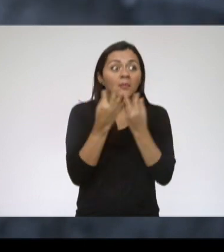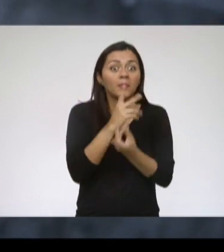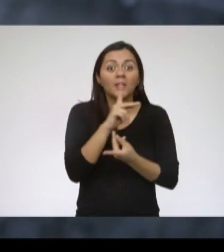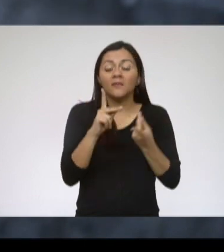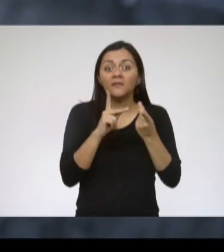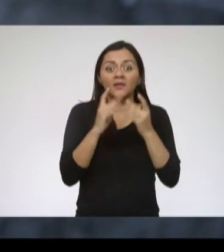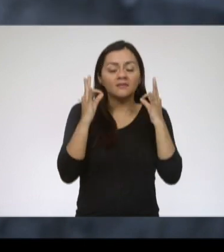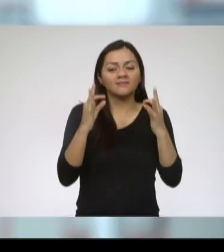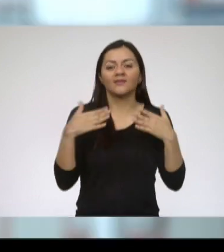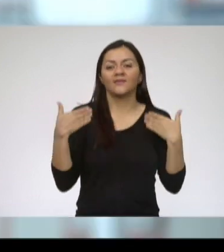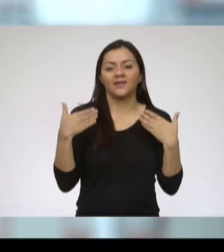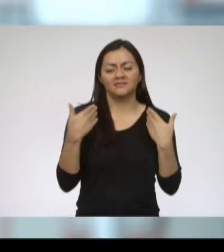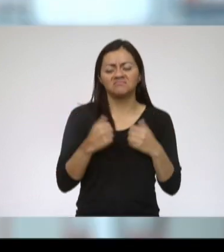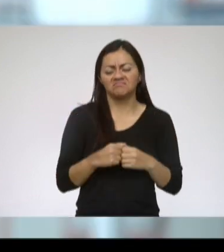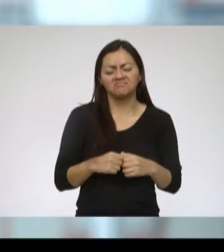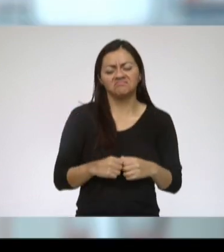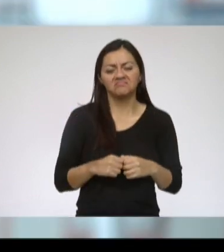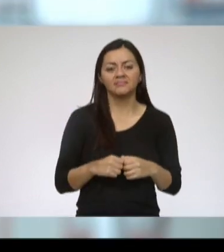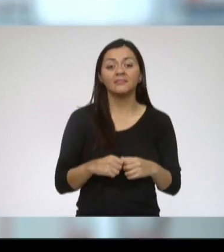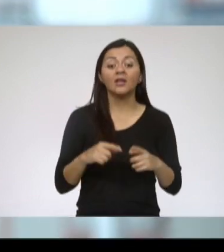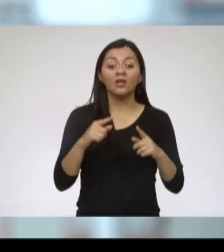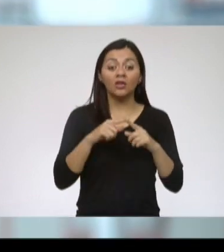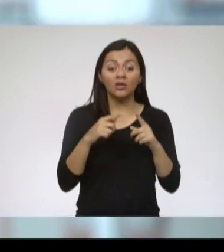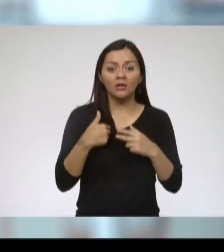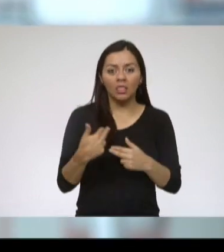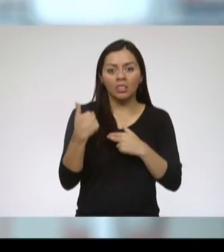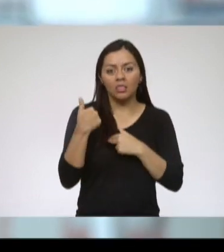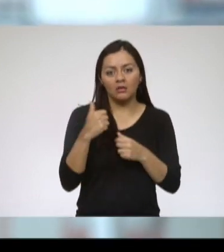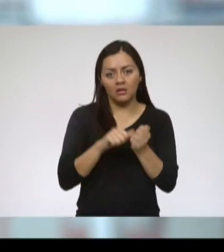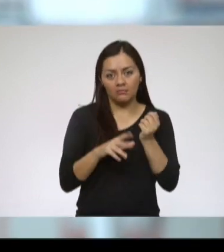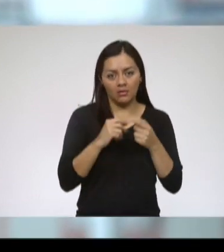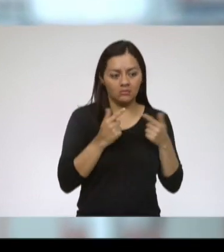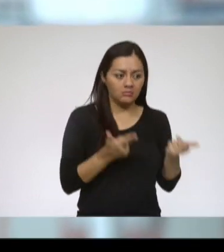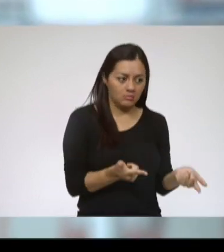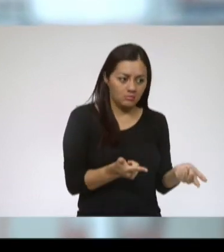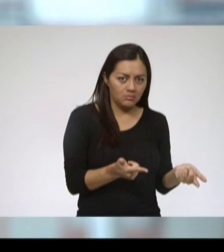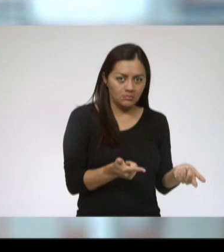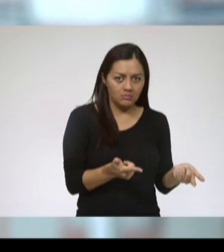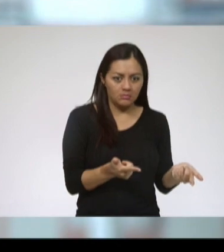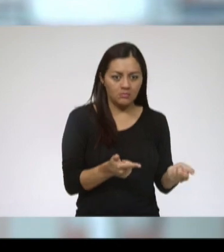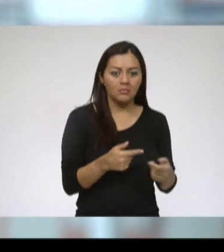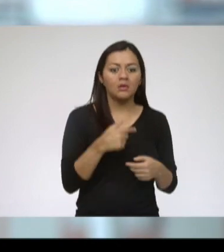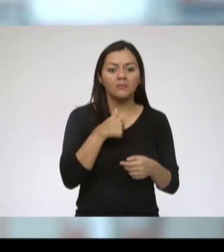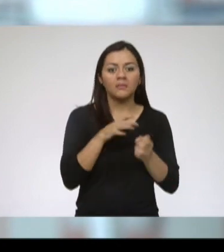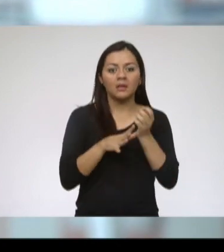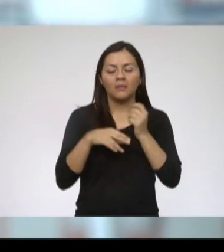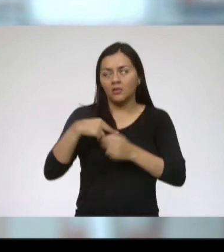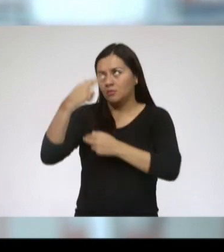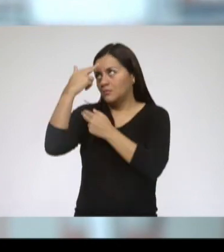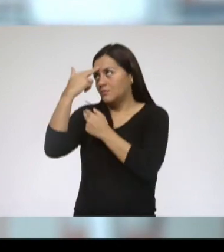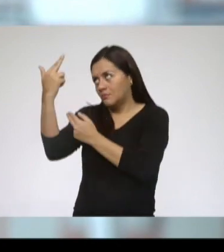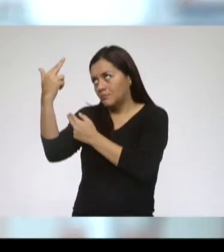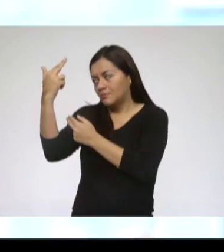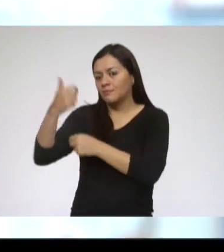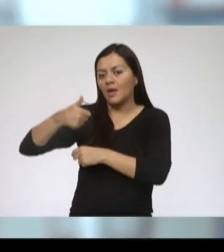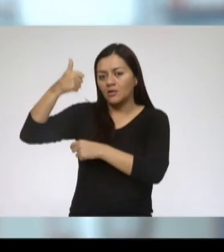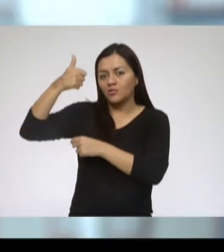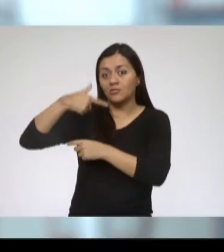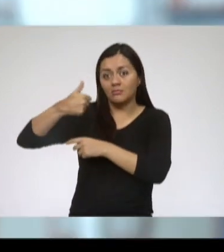feliz. Ellos me dejaron a cargo de mis hermanos. Y entonces yo tengo que obedecerles a mis hermanos, porque ellos son mi familia.